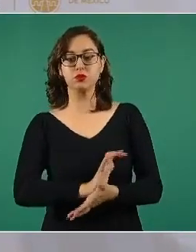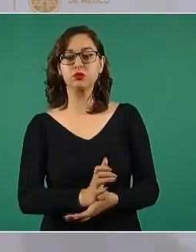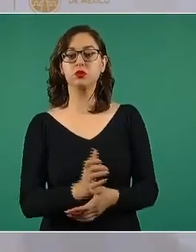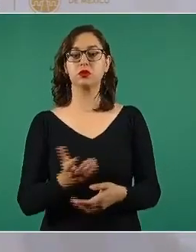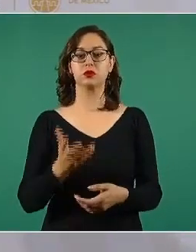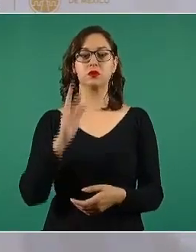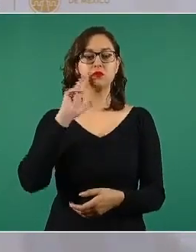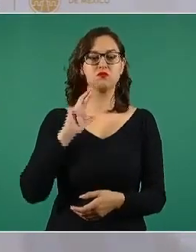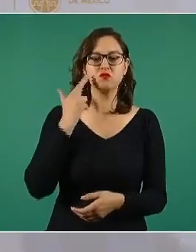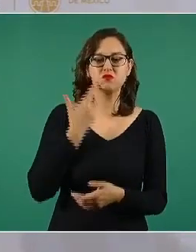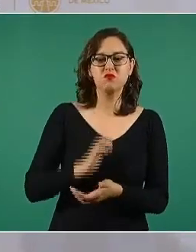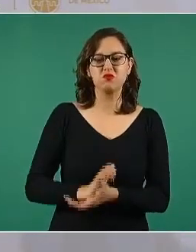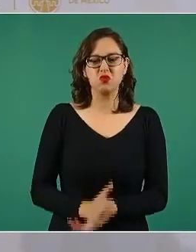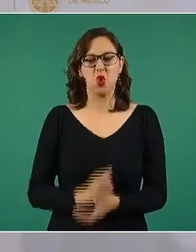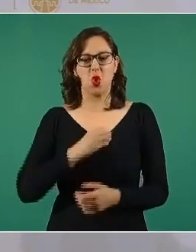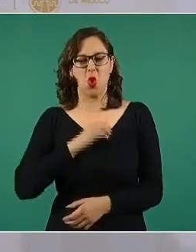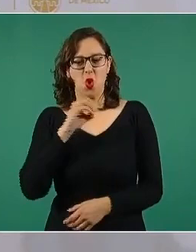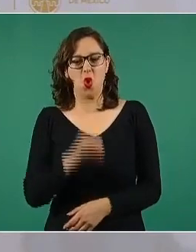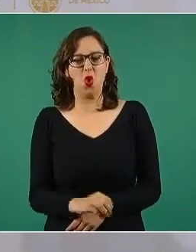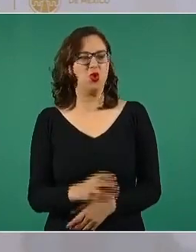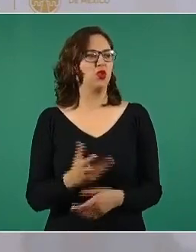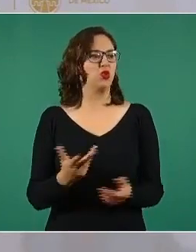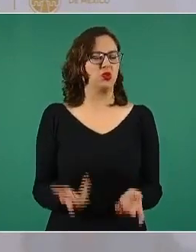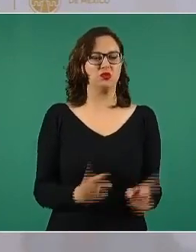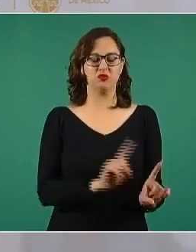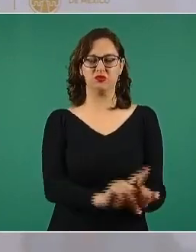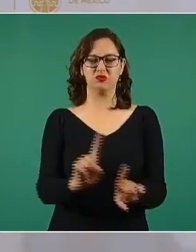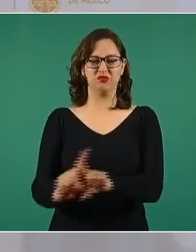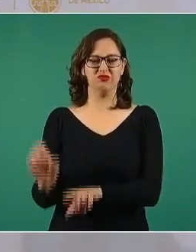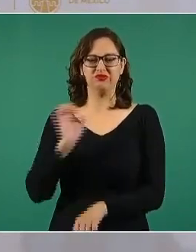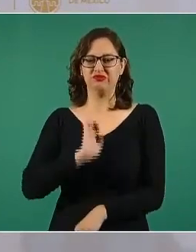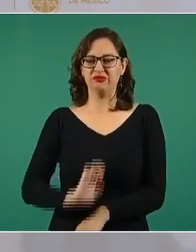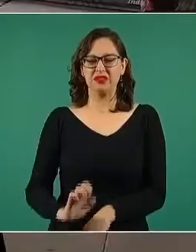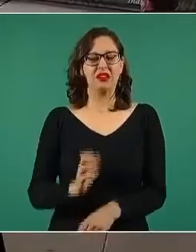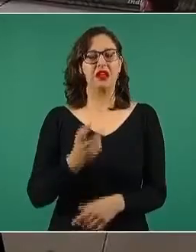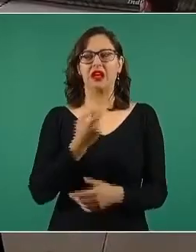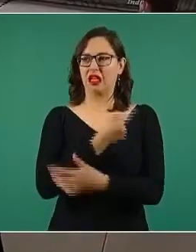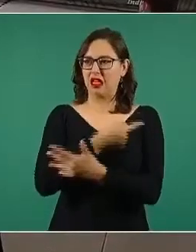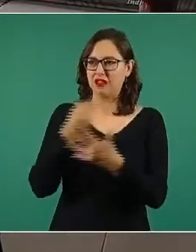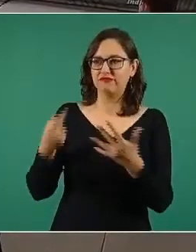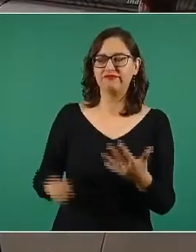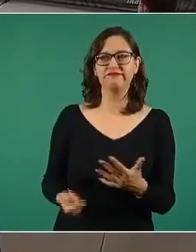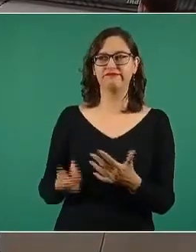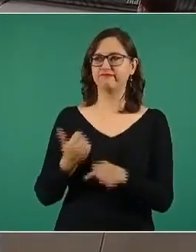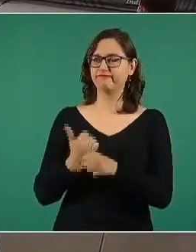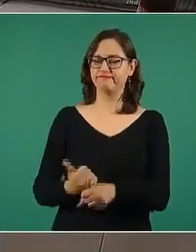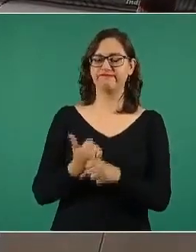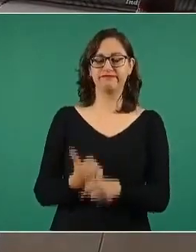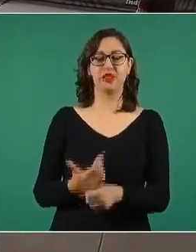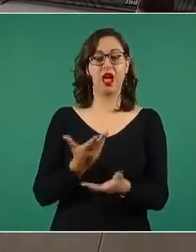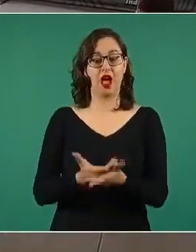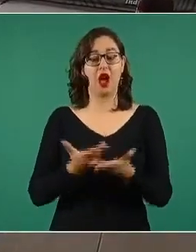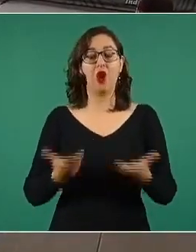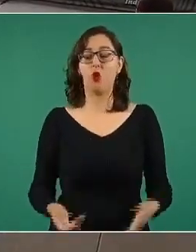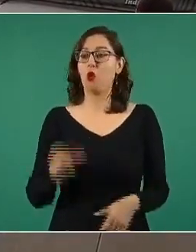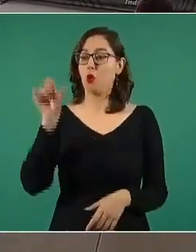homofobia, xenofobia, entre otras fobias, y debemos honrar y celebrar a las mujeres